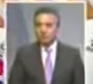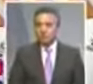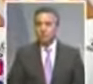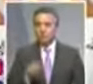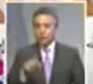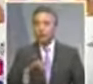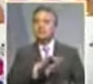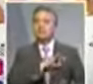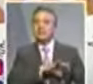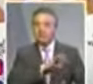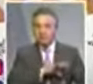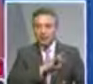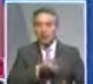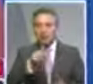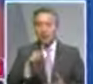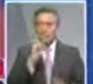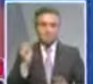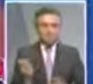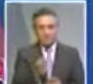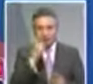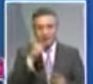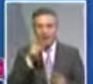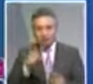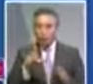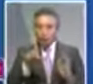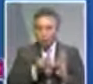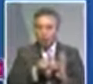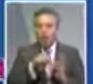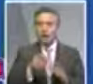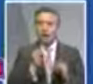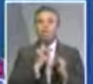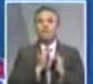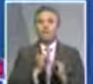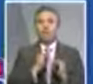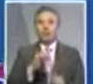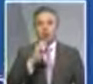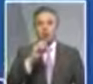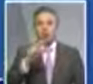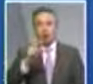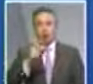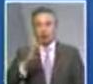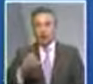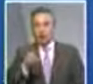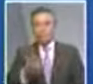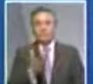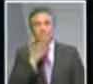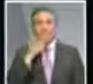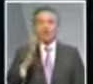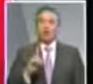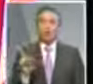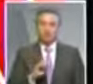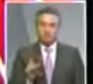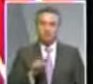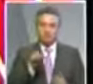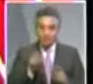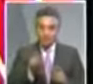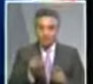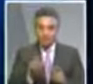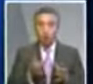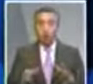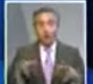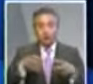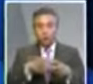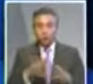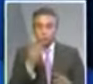Chile obtuvo el primer lugar en el informe de salud 2013 de la OCDE, pero no precisamente por ser el mejor. Según la organización, con